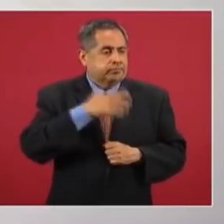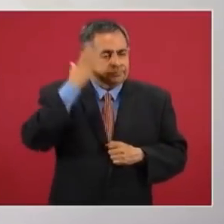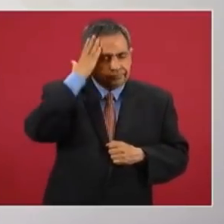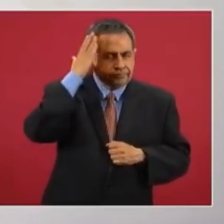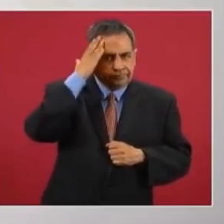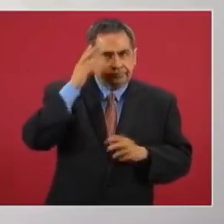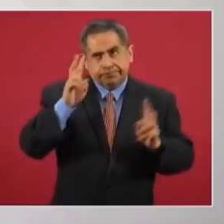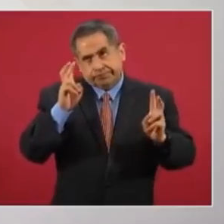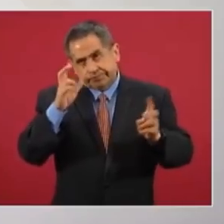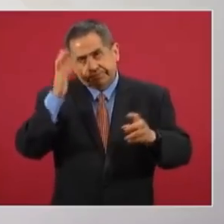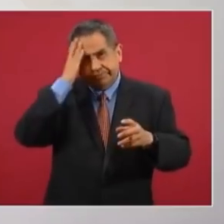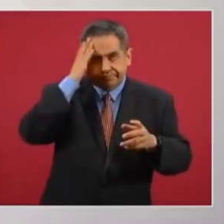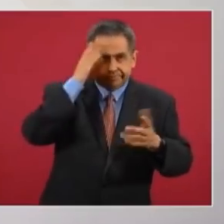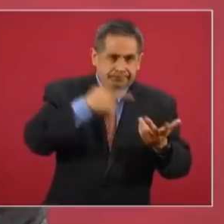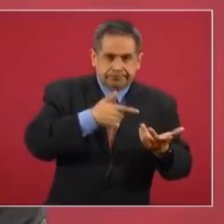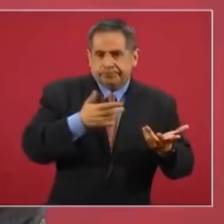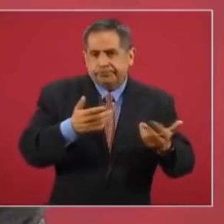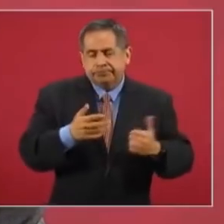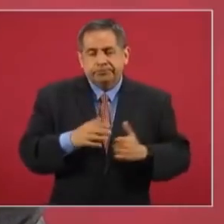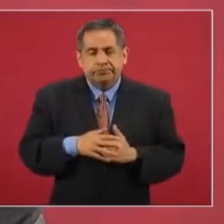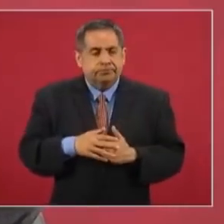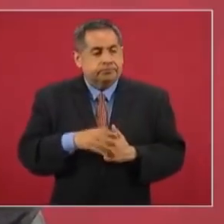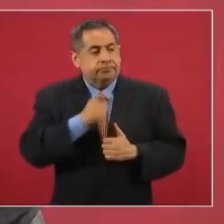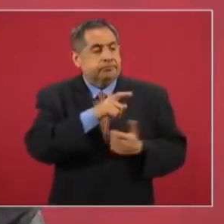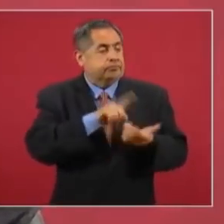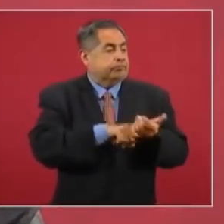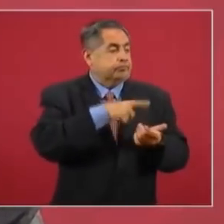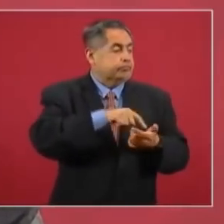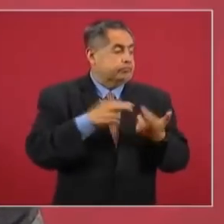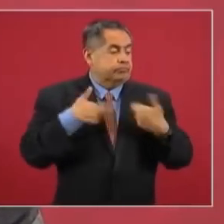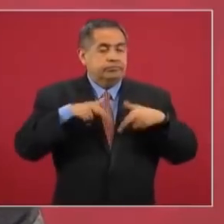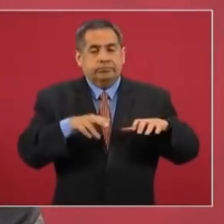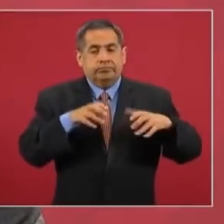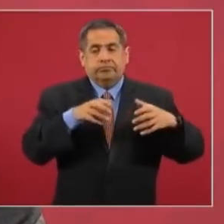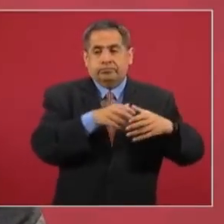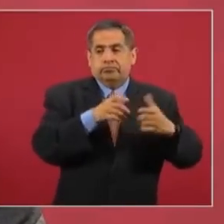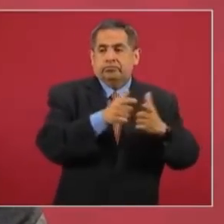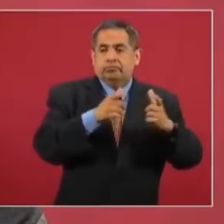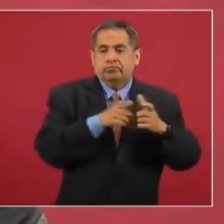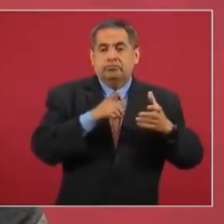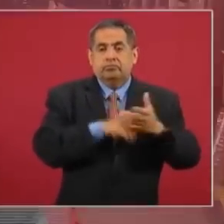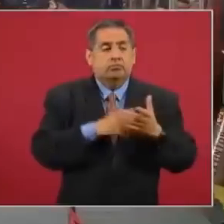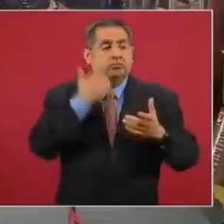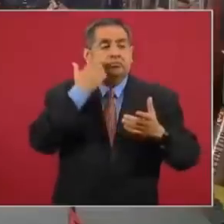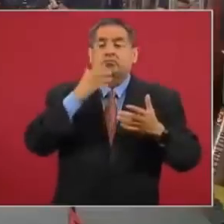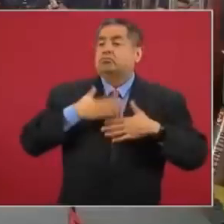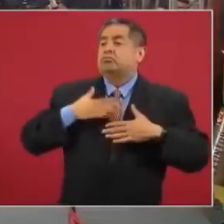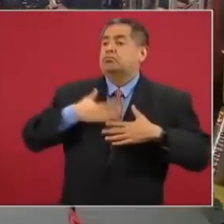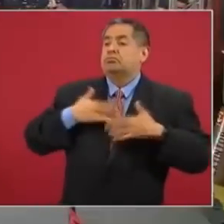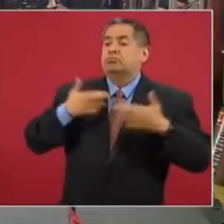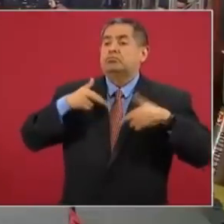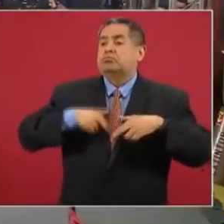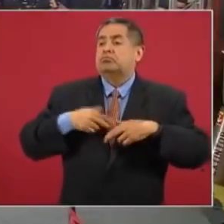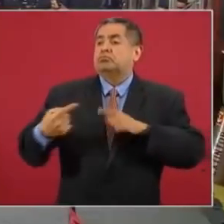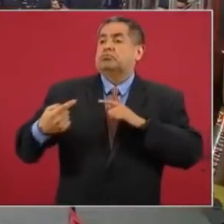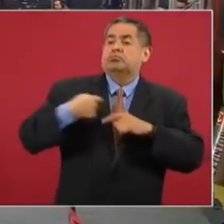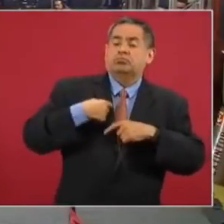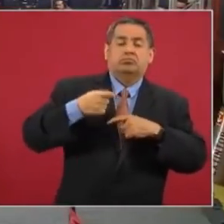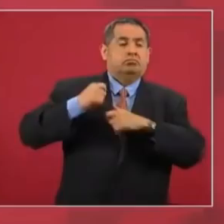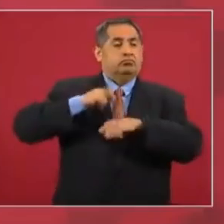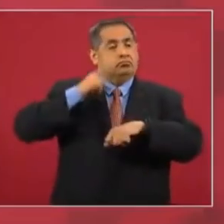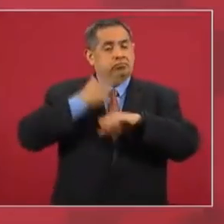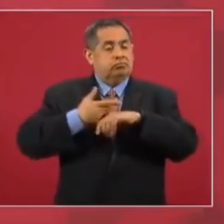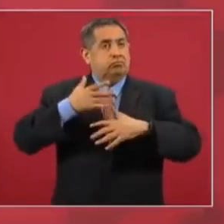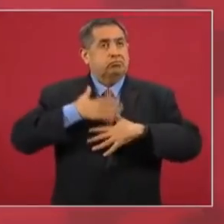líderes o quienes representan a grupos o quieren cargos